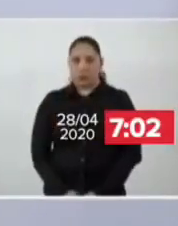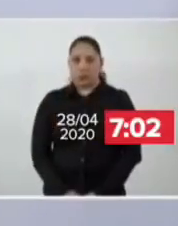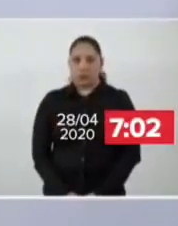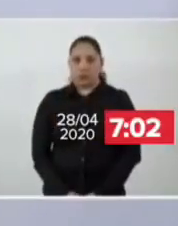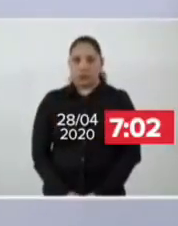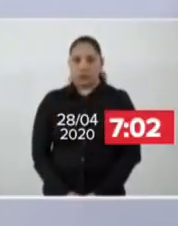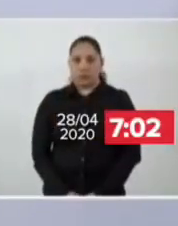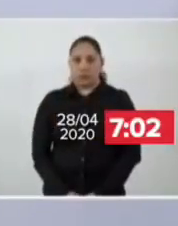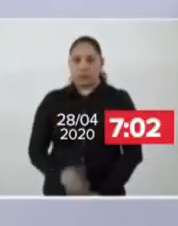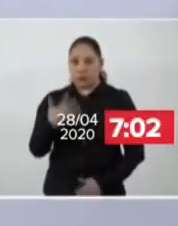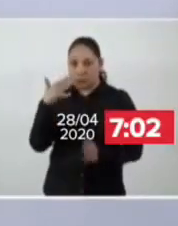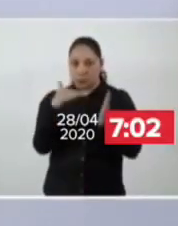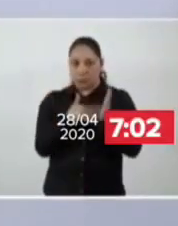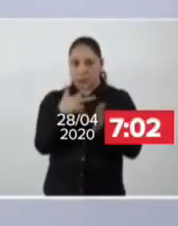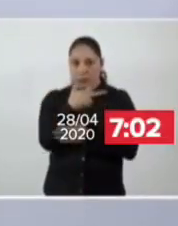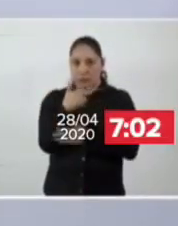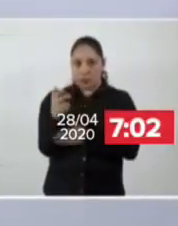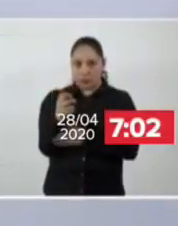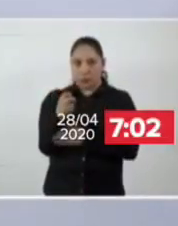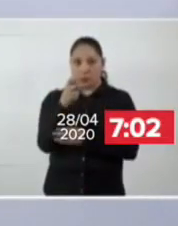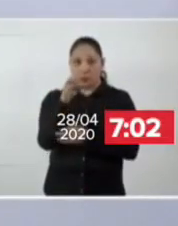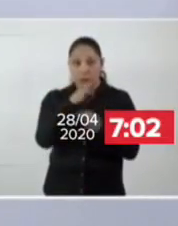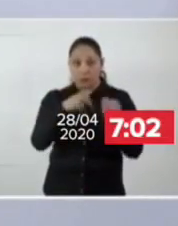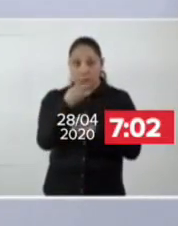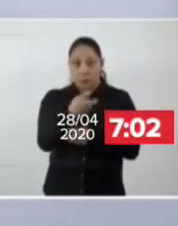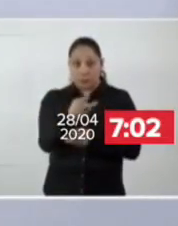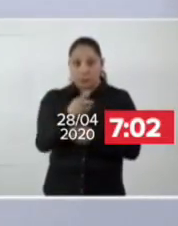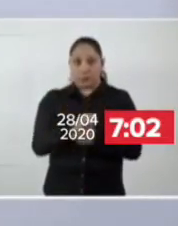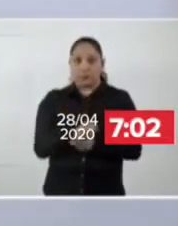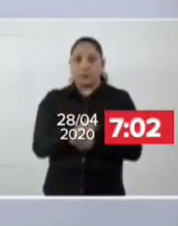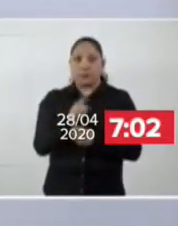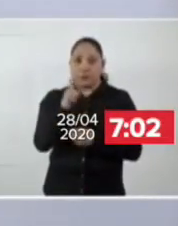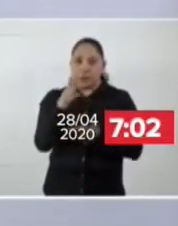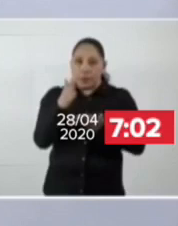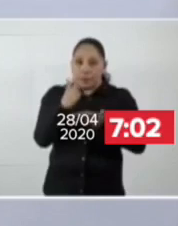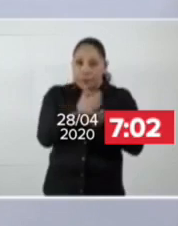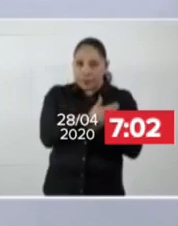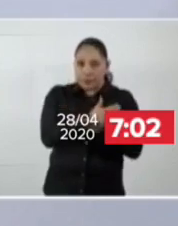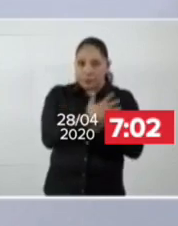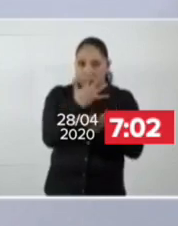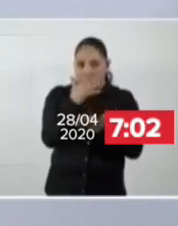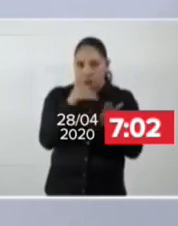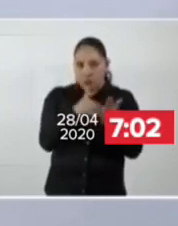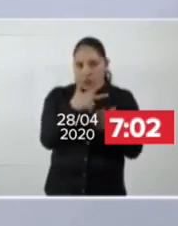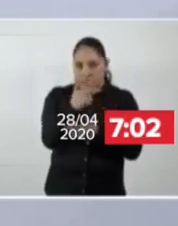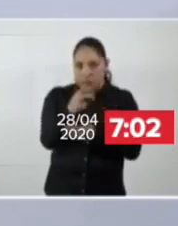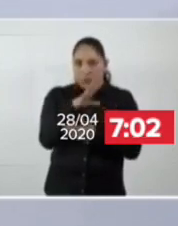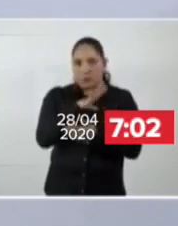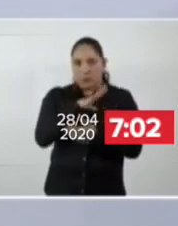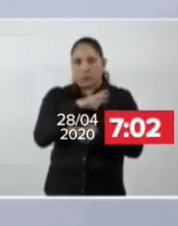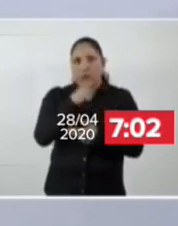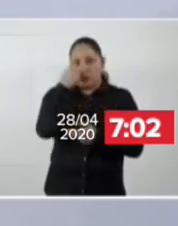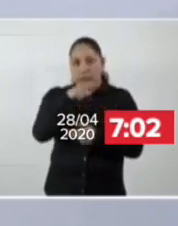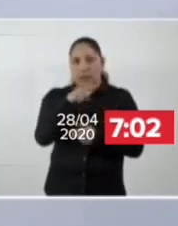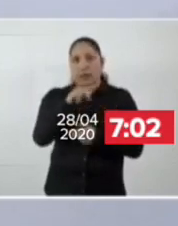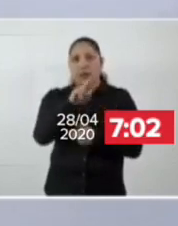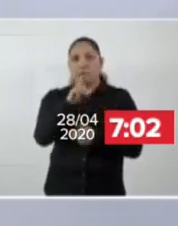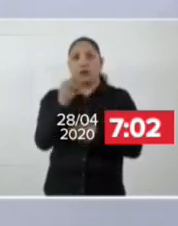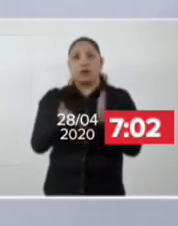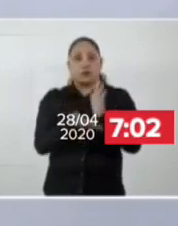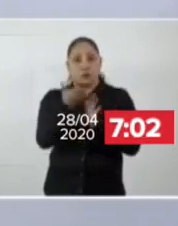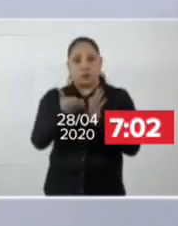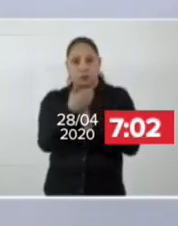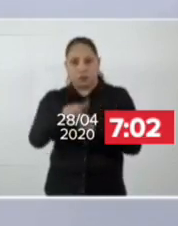Son 5,800, de los cuales una parte se va a destinar al proceso de reconstrucción de la